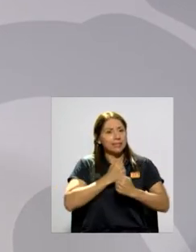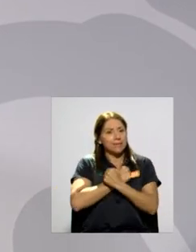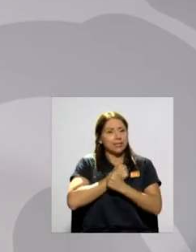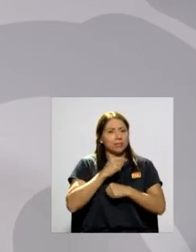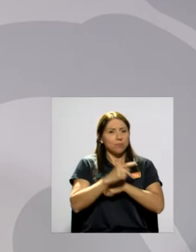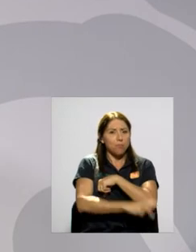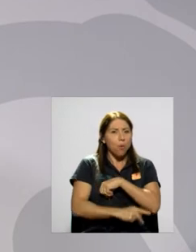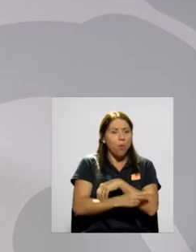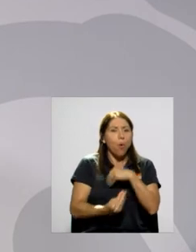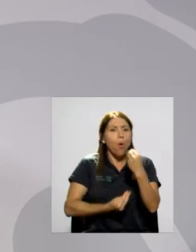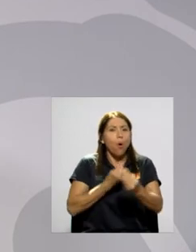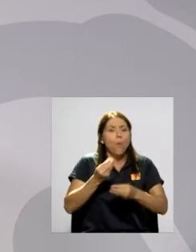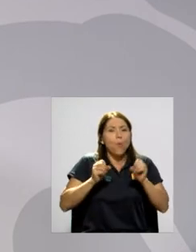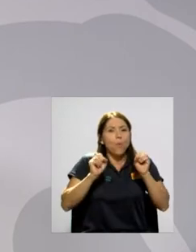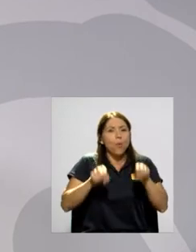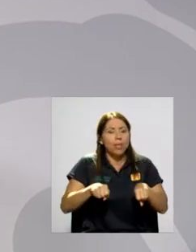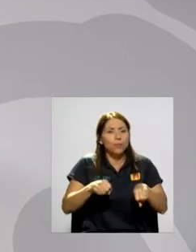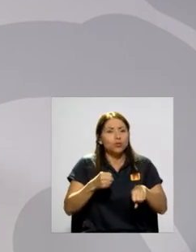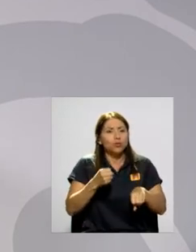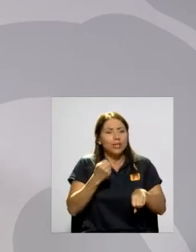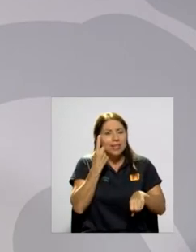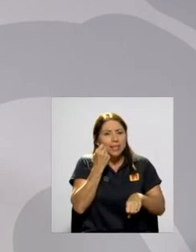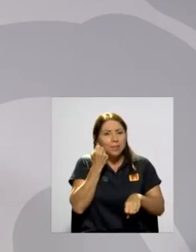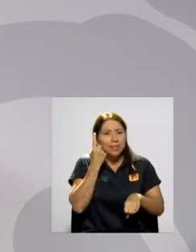podemos interpretarlo más allá del discurso?